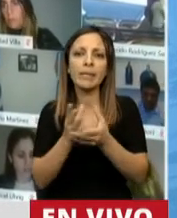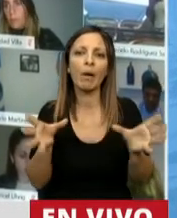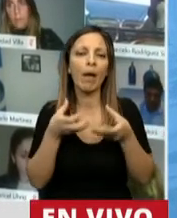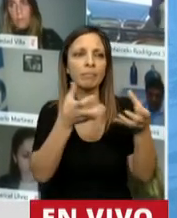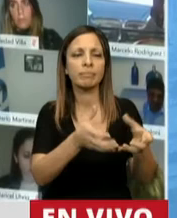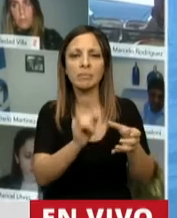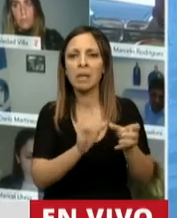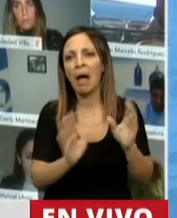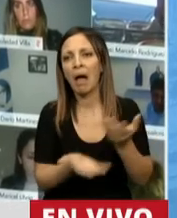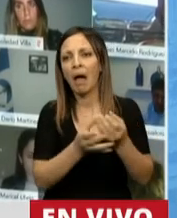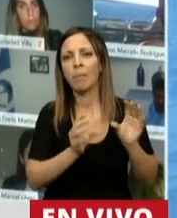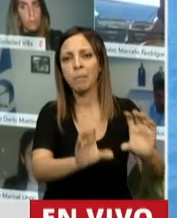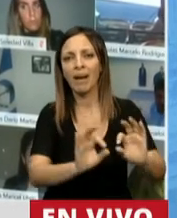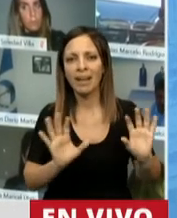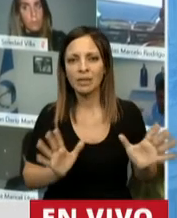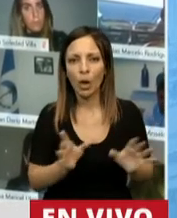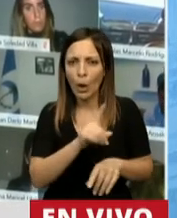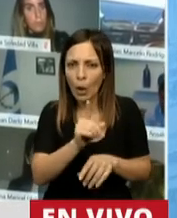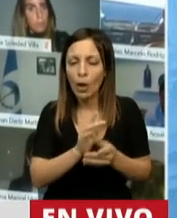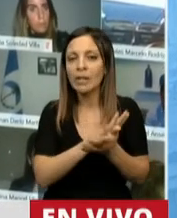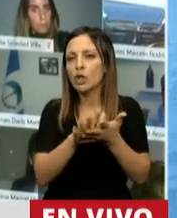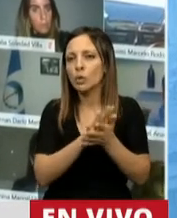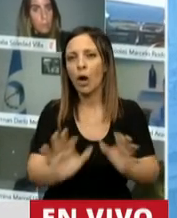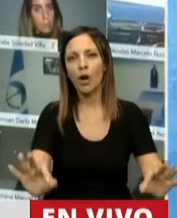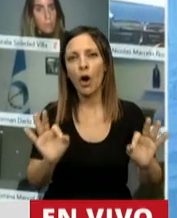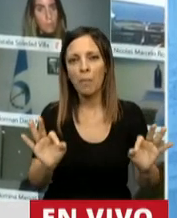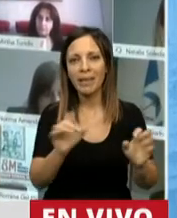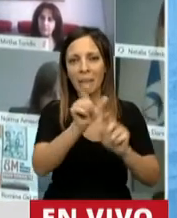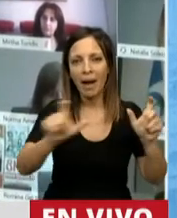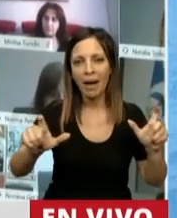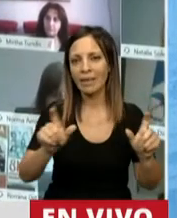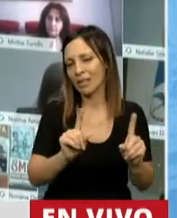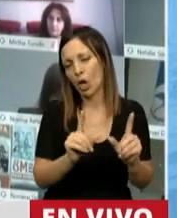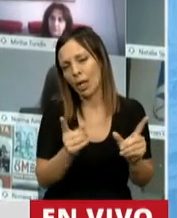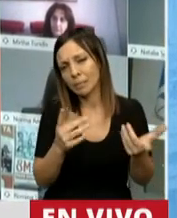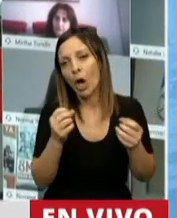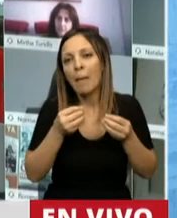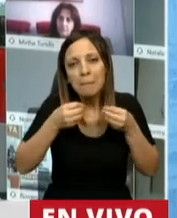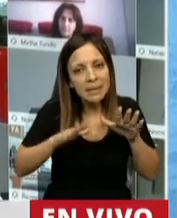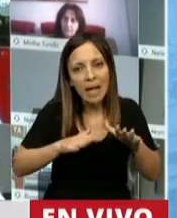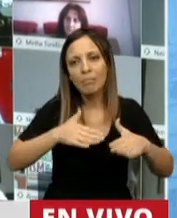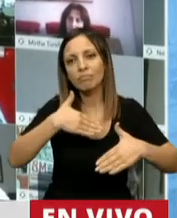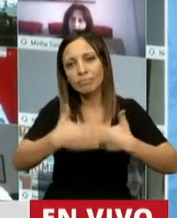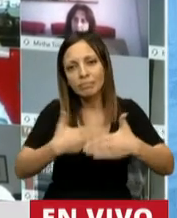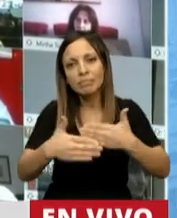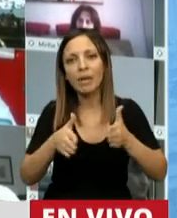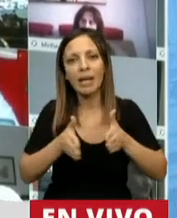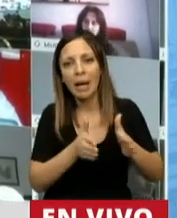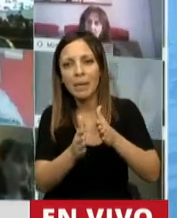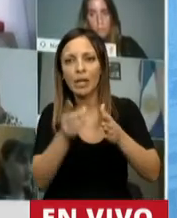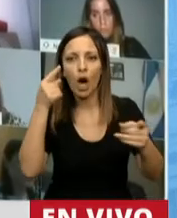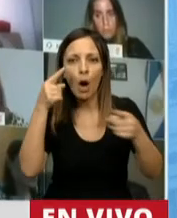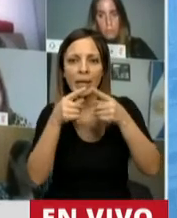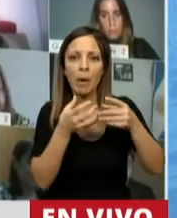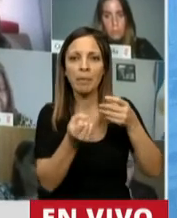sus anexos, ni tampoco es una solución a los problemas de los argentinos, pero sí es un camino, es un lineamiento, es un conjunto de metas y